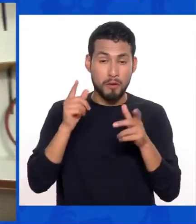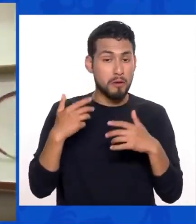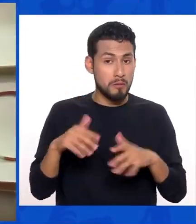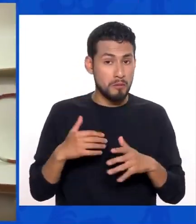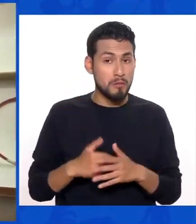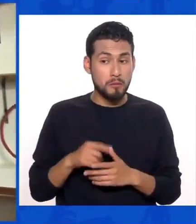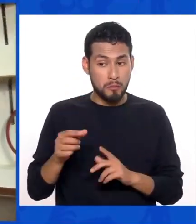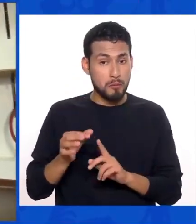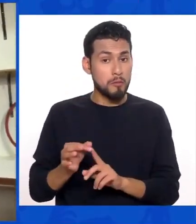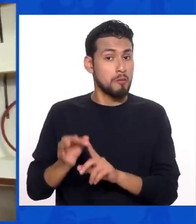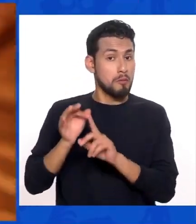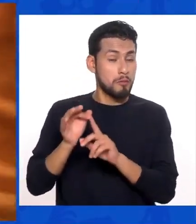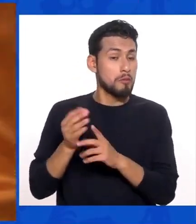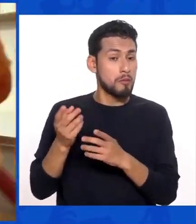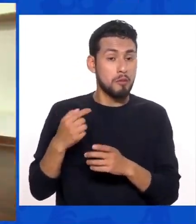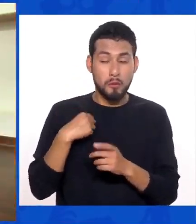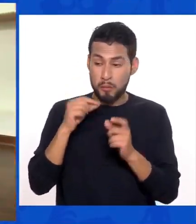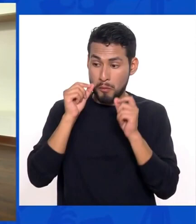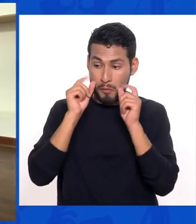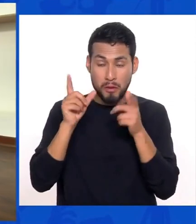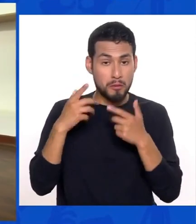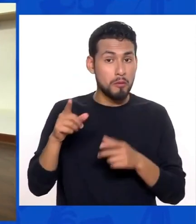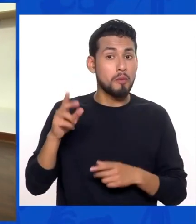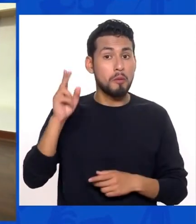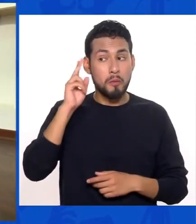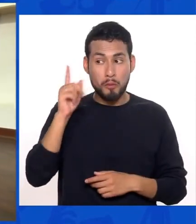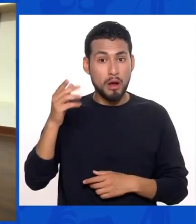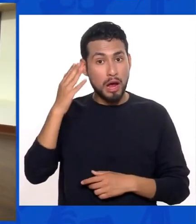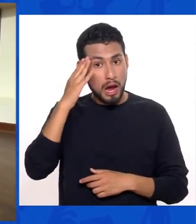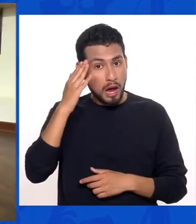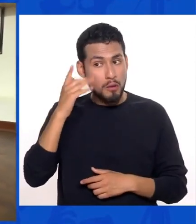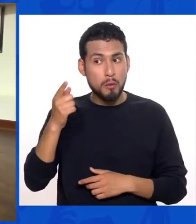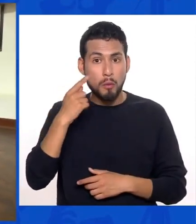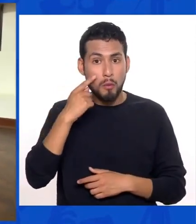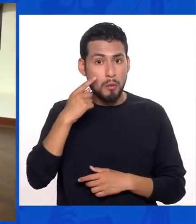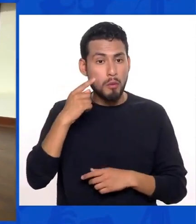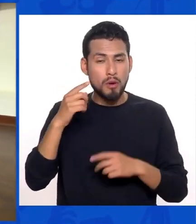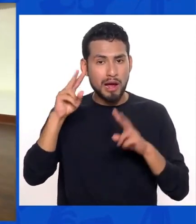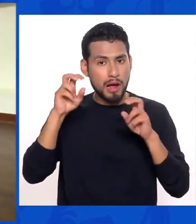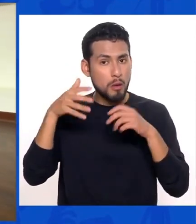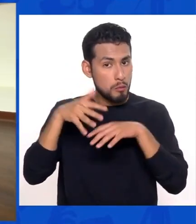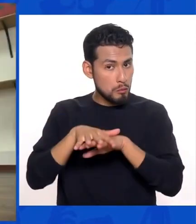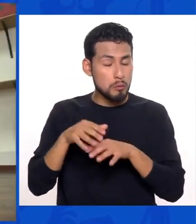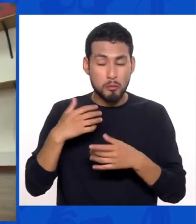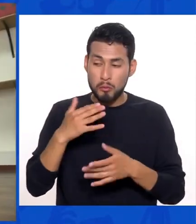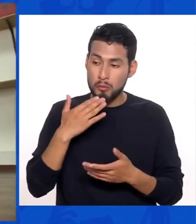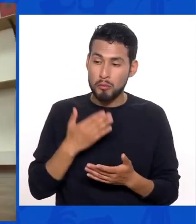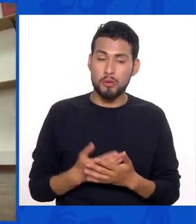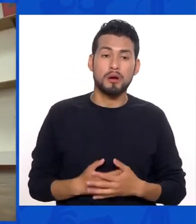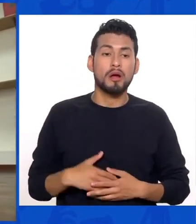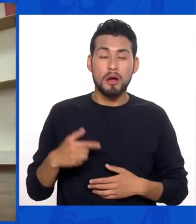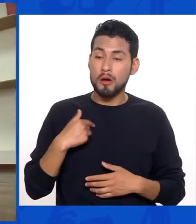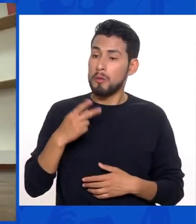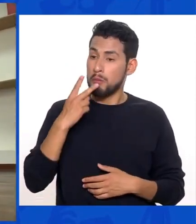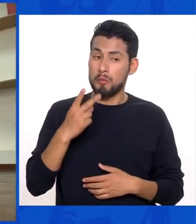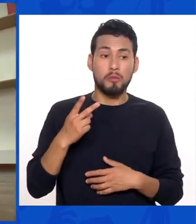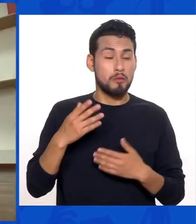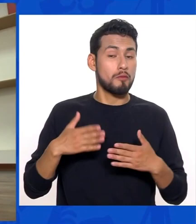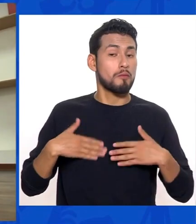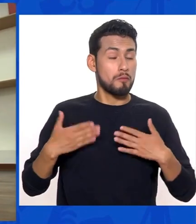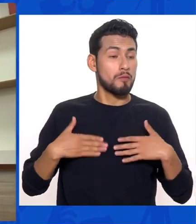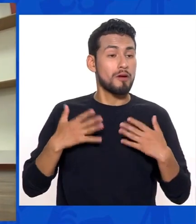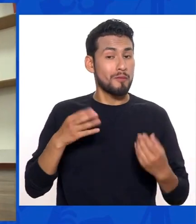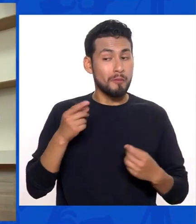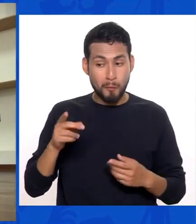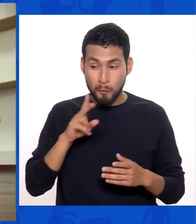es bastante inclusivo. Nos ha sorprendido porque los profesores saben bastante, tienen bastante conocimiento de inclusión. Nosotros como padres nos da mucha felicidad porque